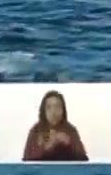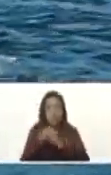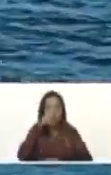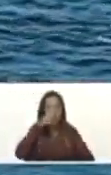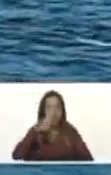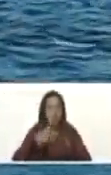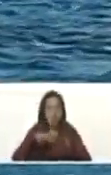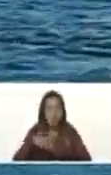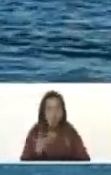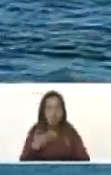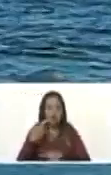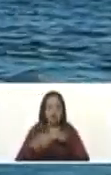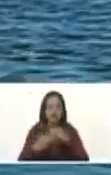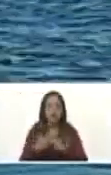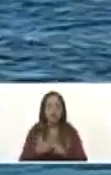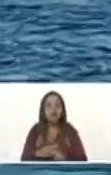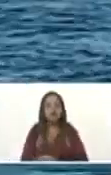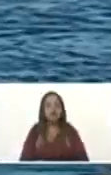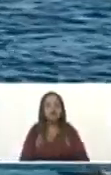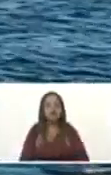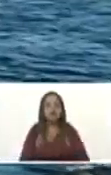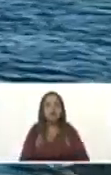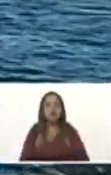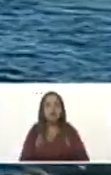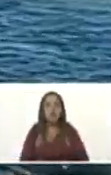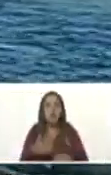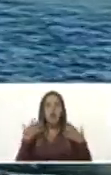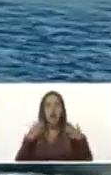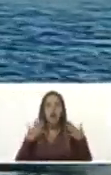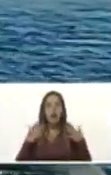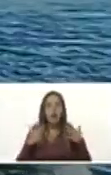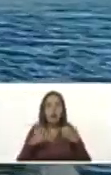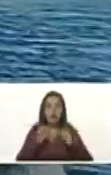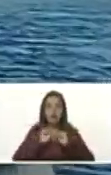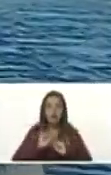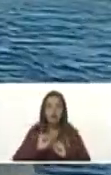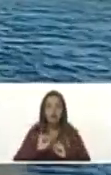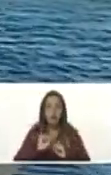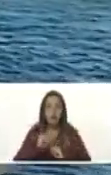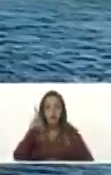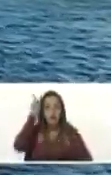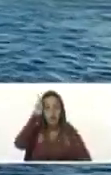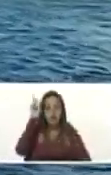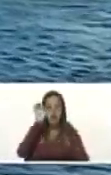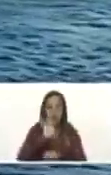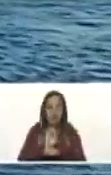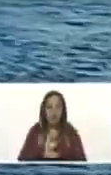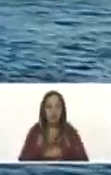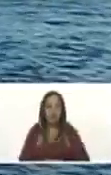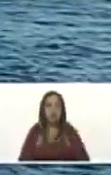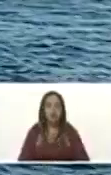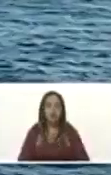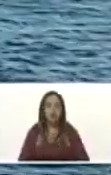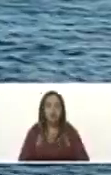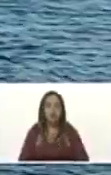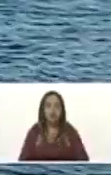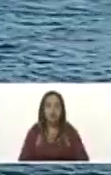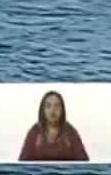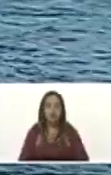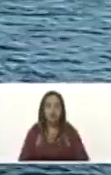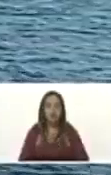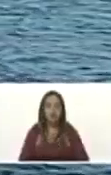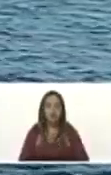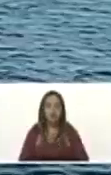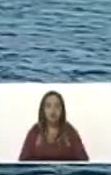dicho resultado. Aplaudimos la lucha de nuestros indígenas en Ecuador, que pudieron frenar el paquetazo neoliberal de Lenín Moreno, entre otros